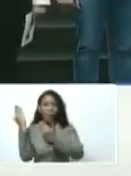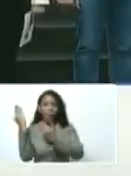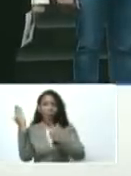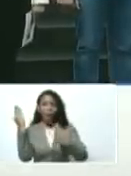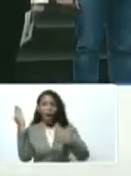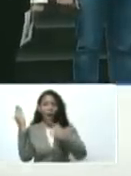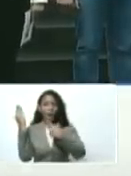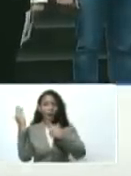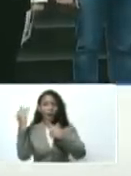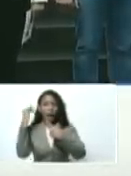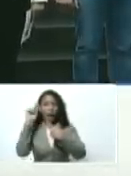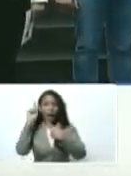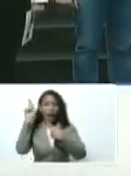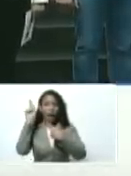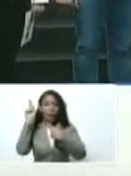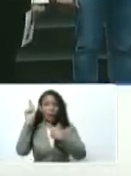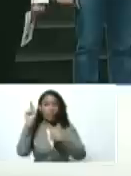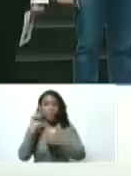se encuentran